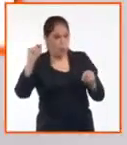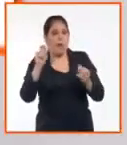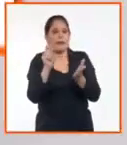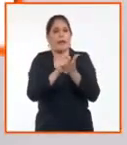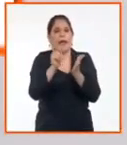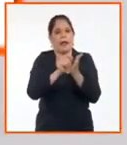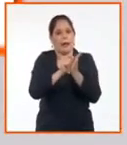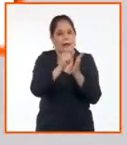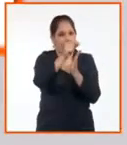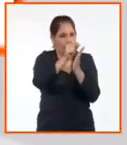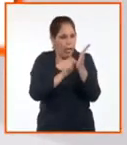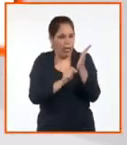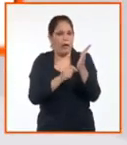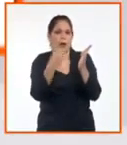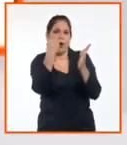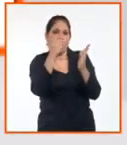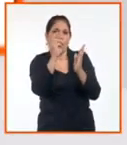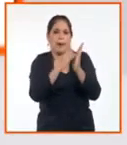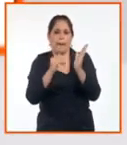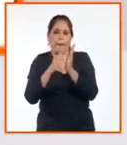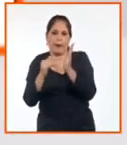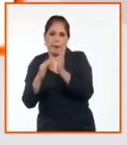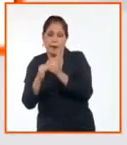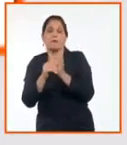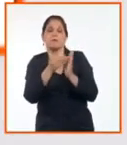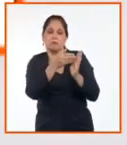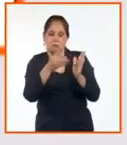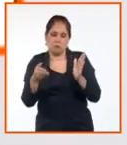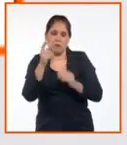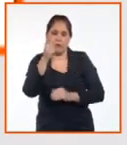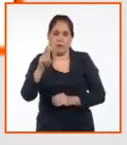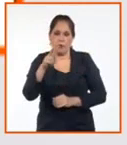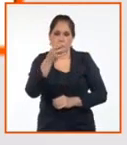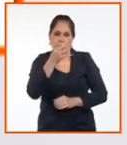que consumen esos 12 medicamentos